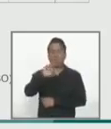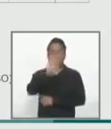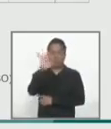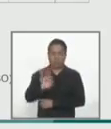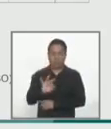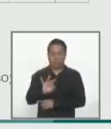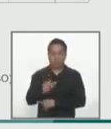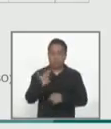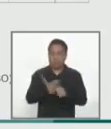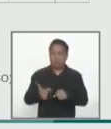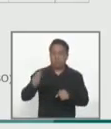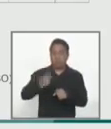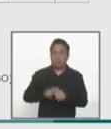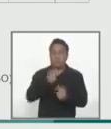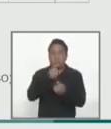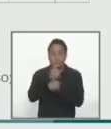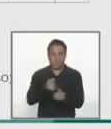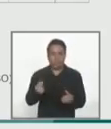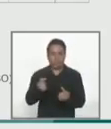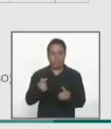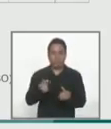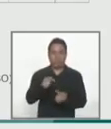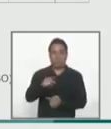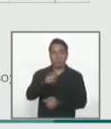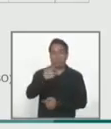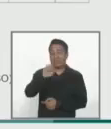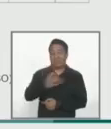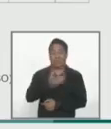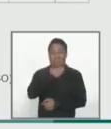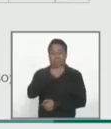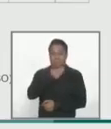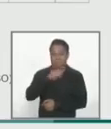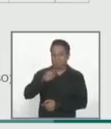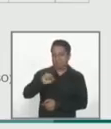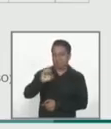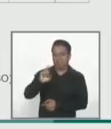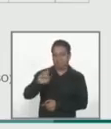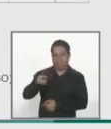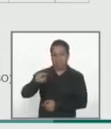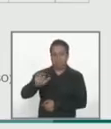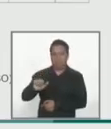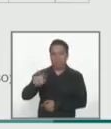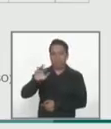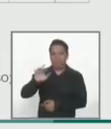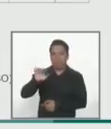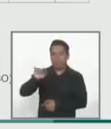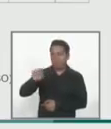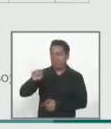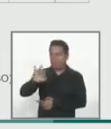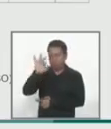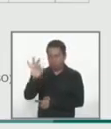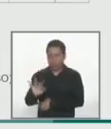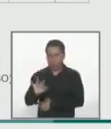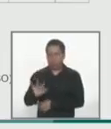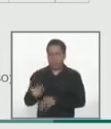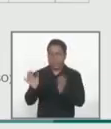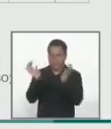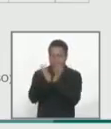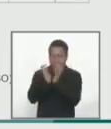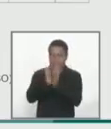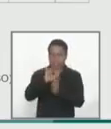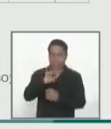67.9%, Hospital de la Niñez Oaxaqueña, 100%, Sedena, 50.9%, ISSSTE,